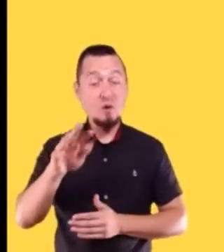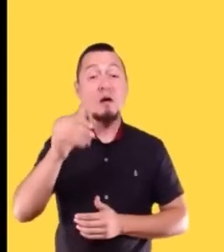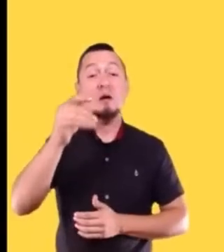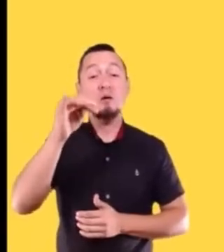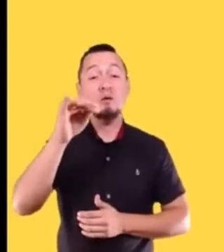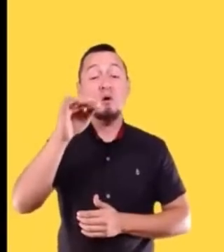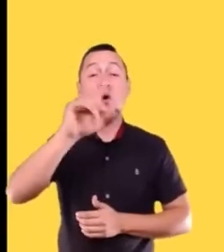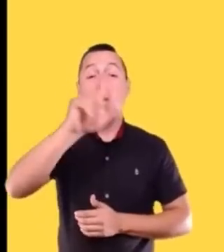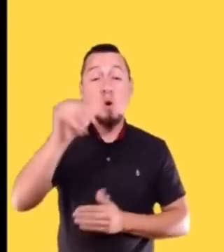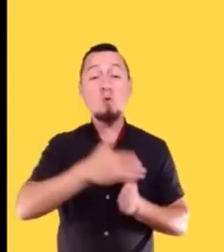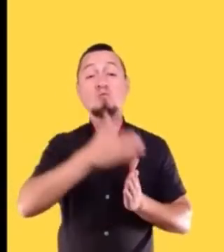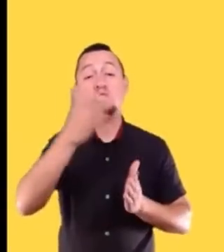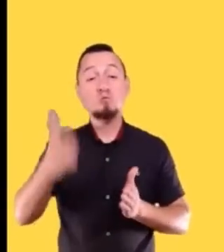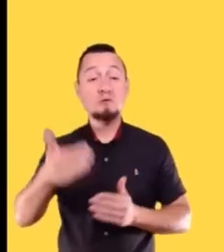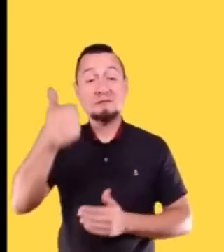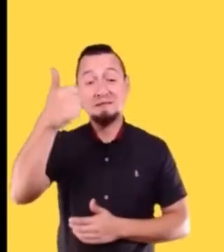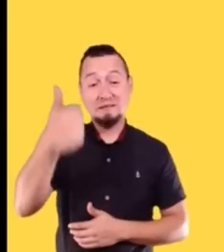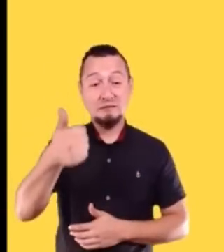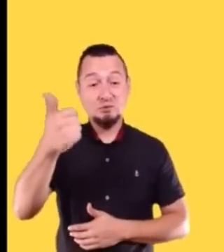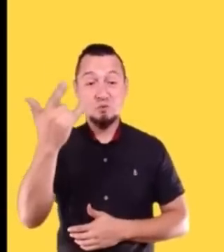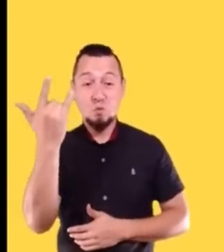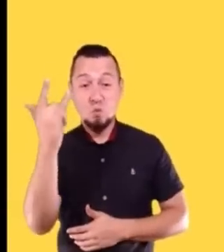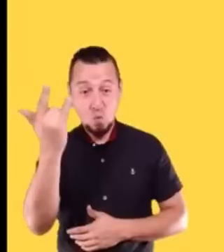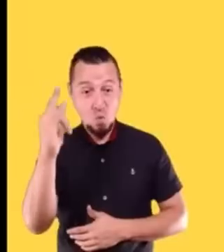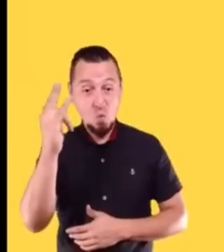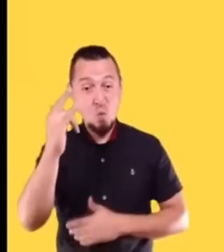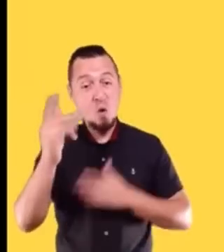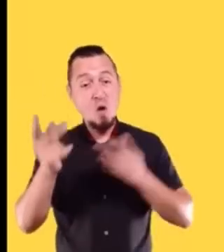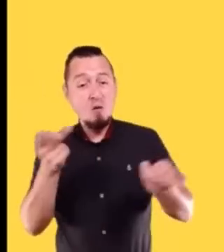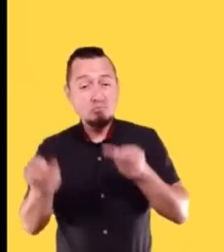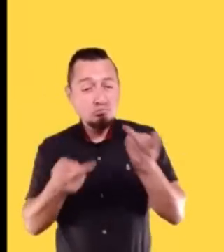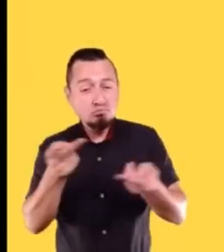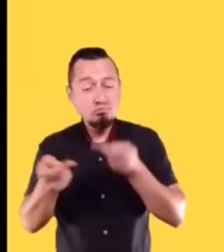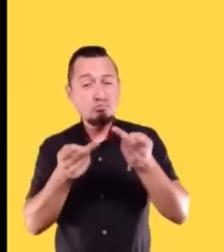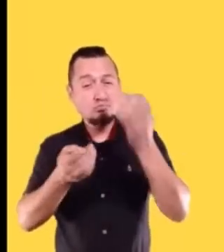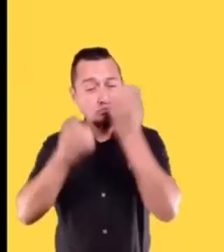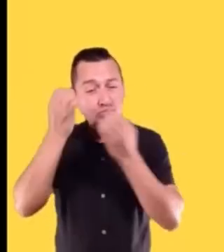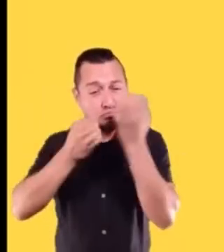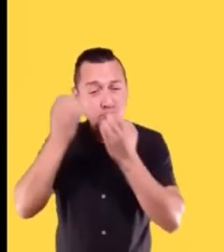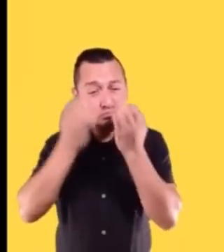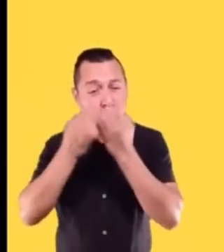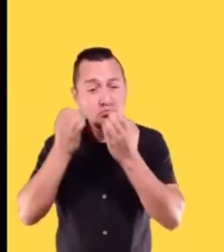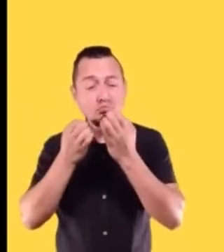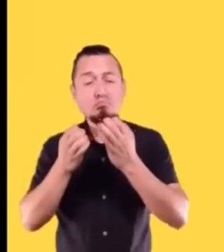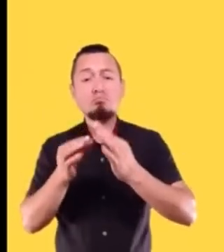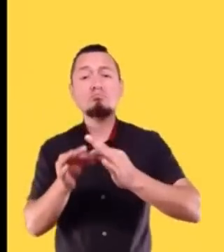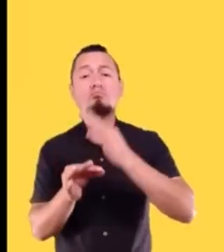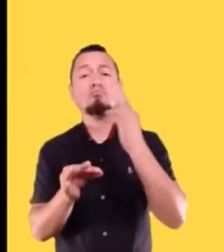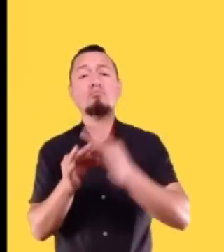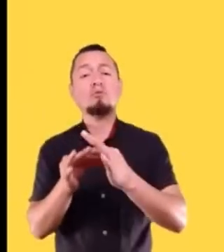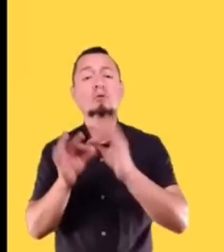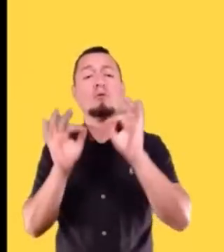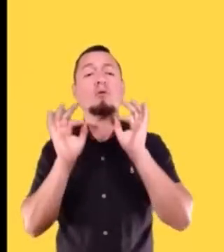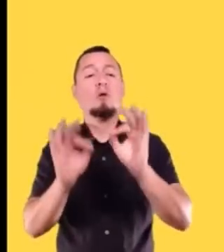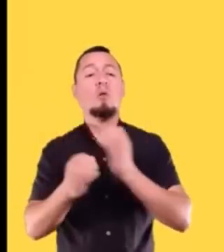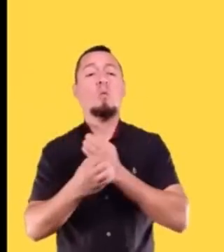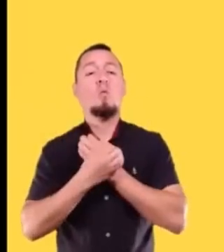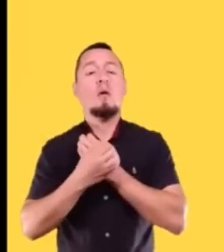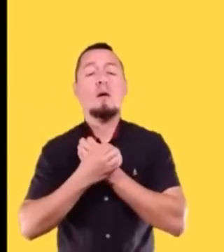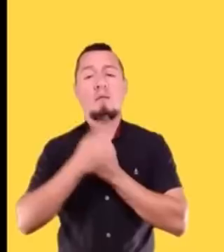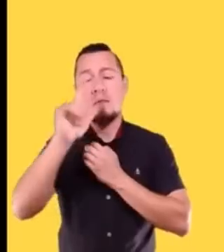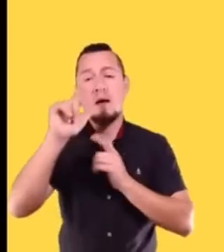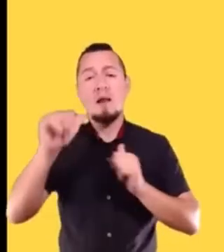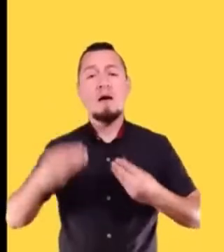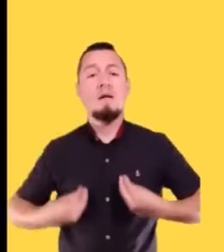una vez terminado este proceso de consulta, de diálogo, de deliberación, presentamos el programa Recrea, Educar para la Vida. 6